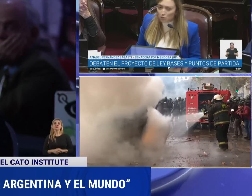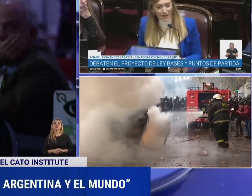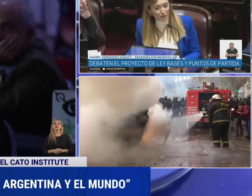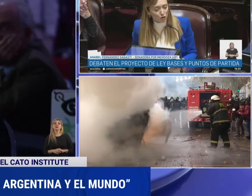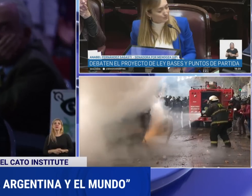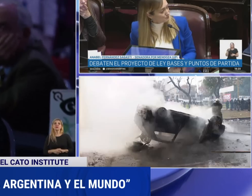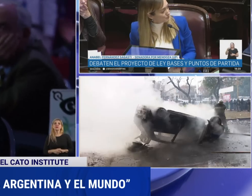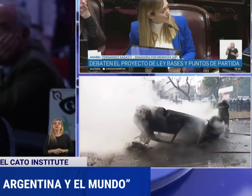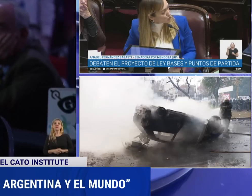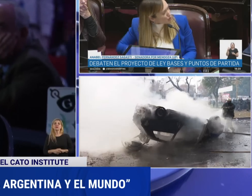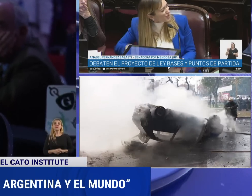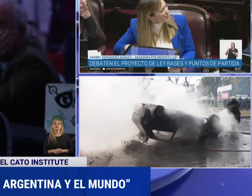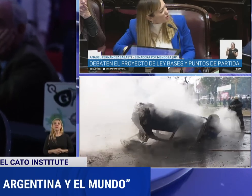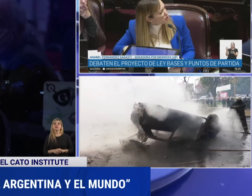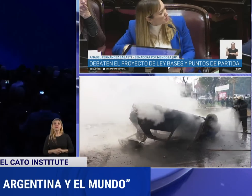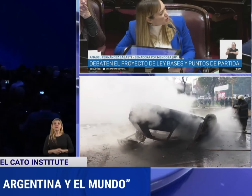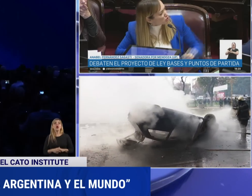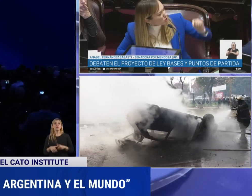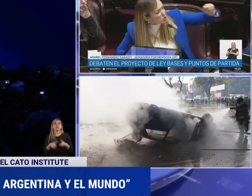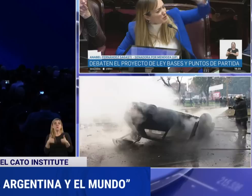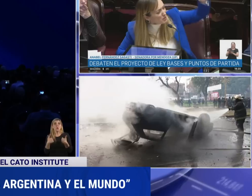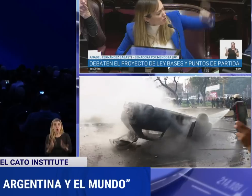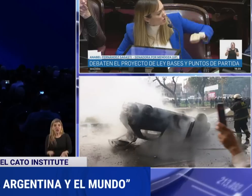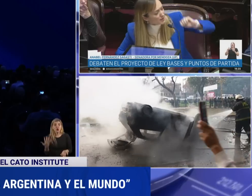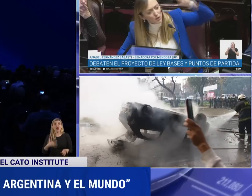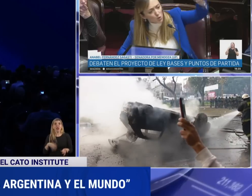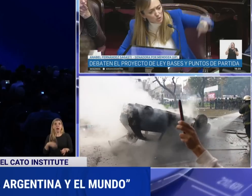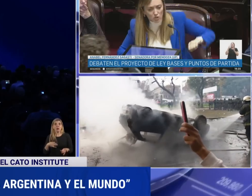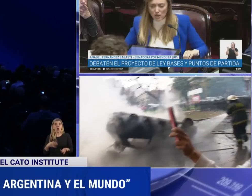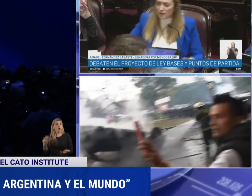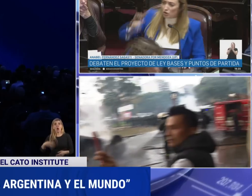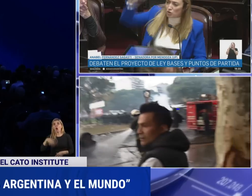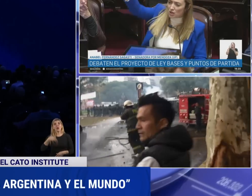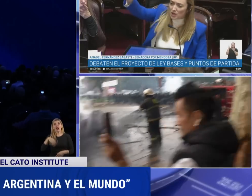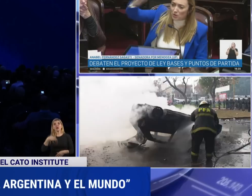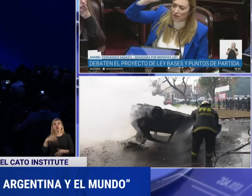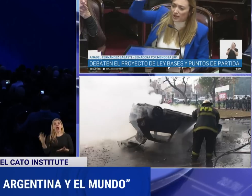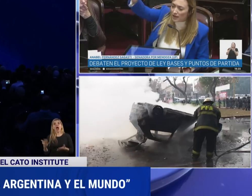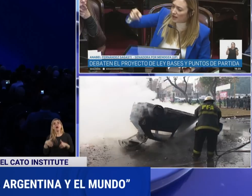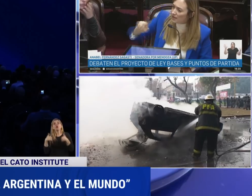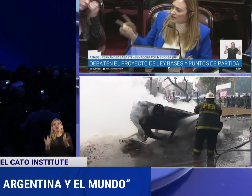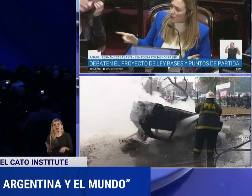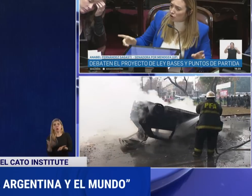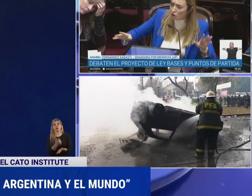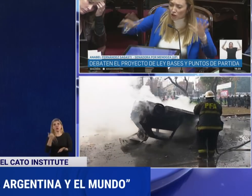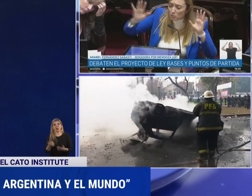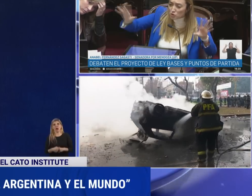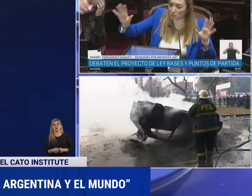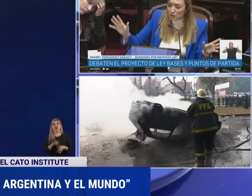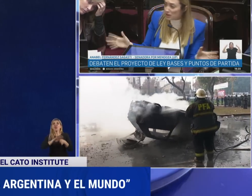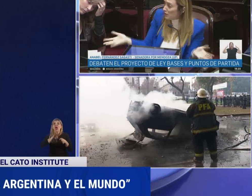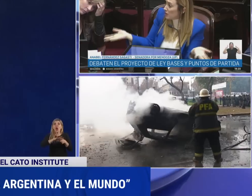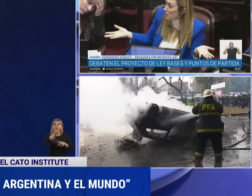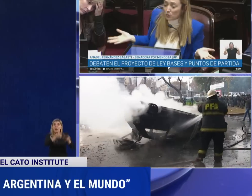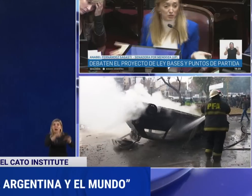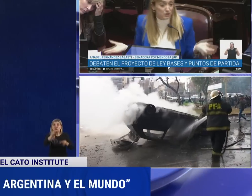En este sentido, tenemos la obligación de aprovechar esta oportunidad. Se lo debemos a los argentinos de bien, demostrarle que